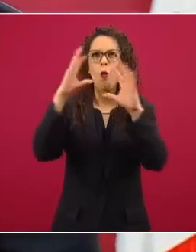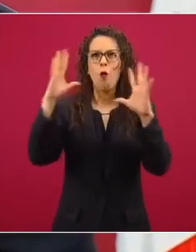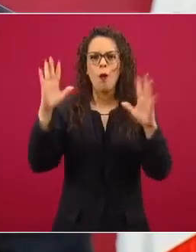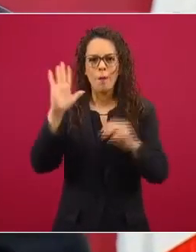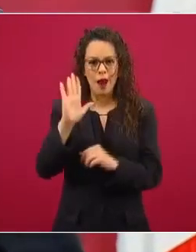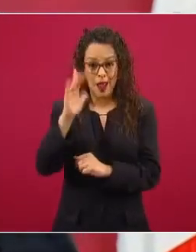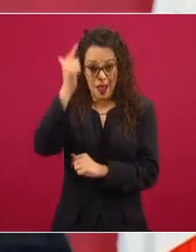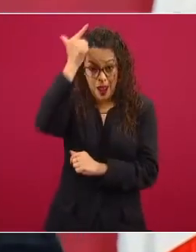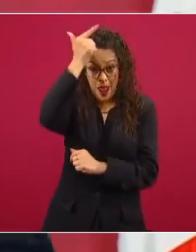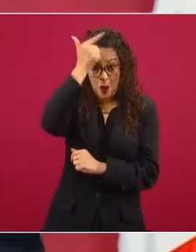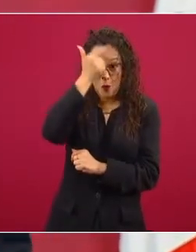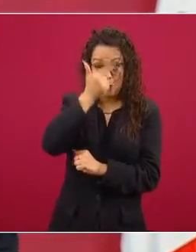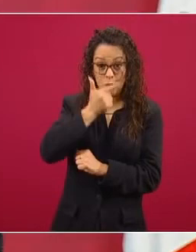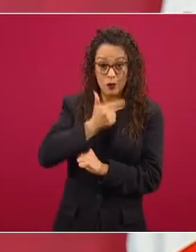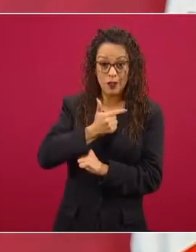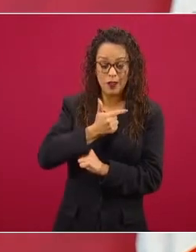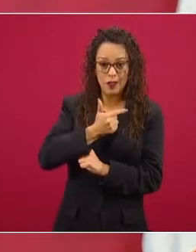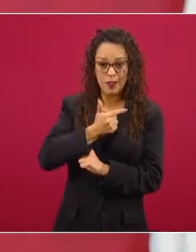en la noche,